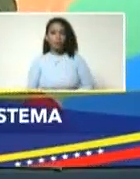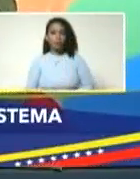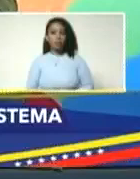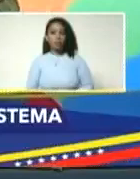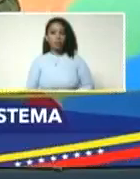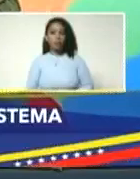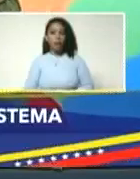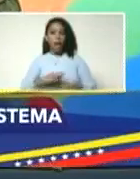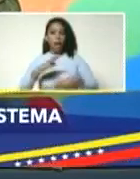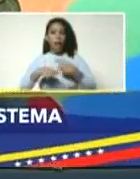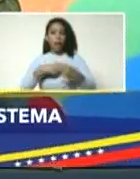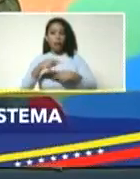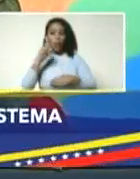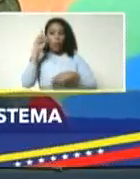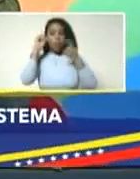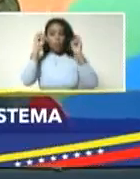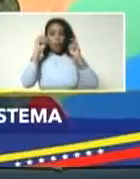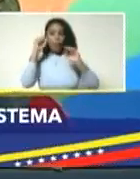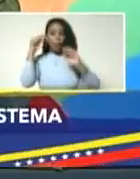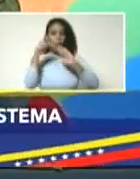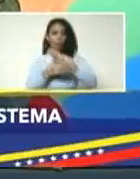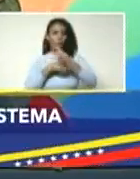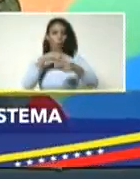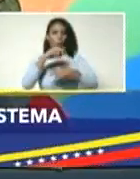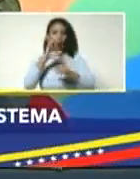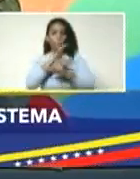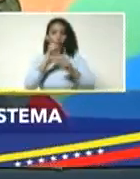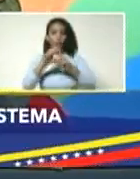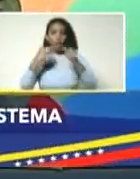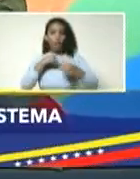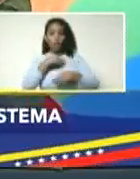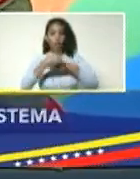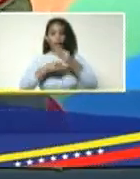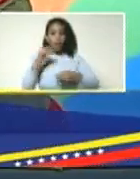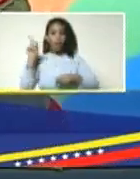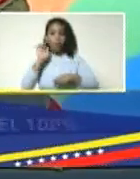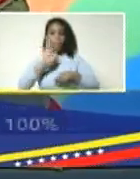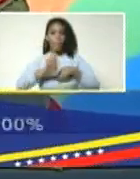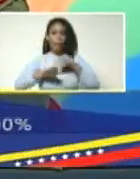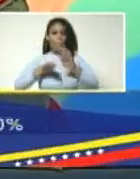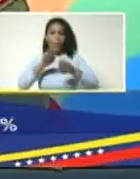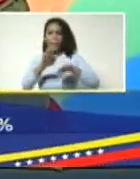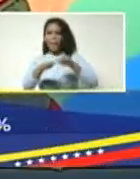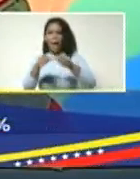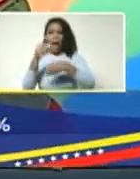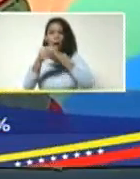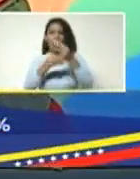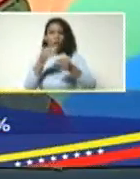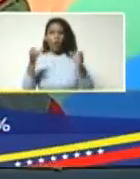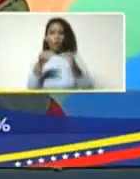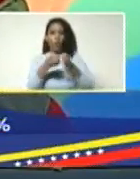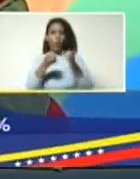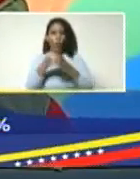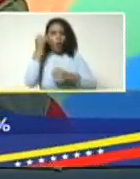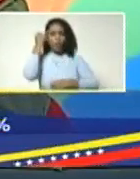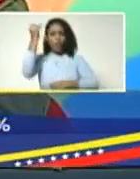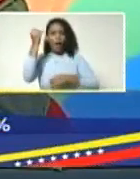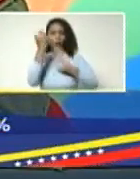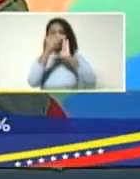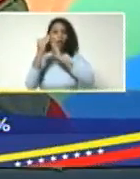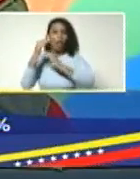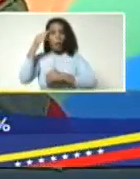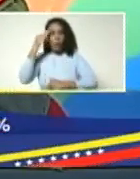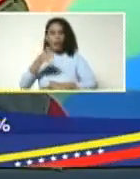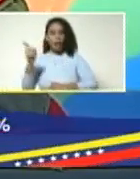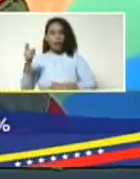La revolución es un hecho profundamente cultural. Y esto que estamos haciendo, este paso que usted ha dado en la conformación de las bricomeles, es